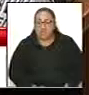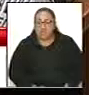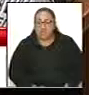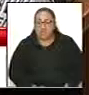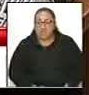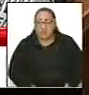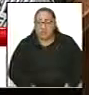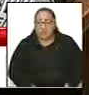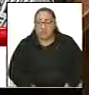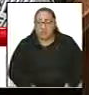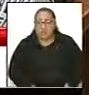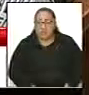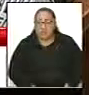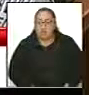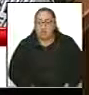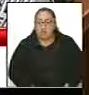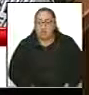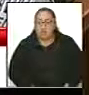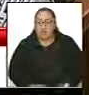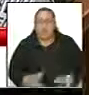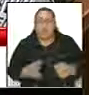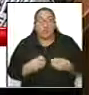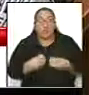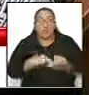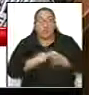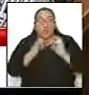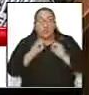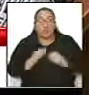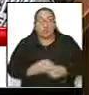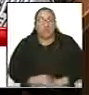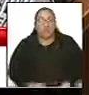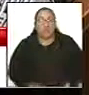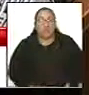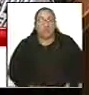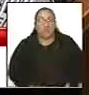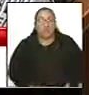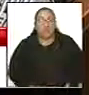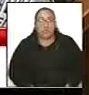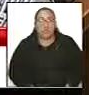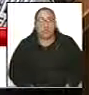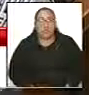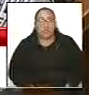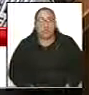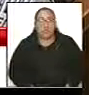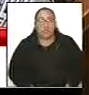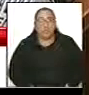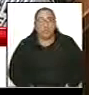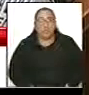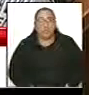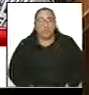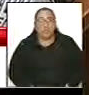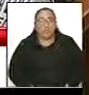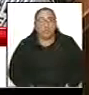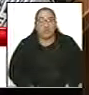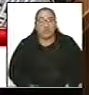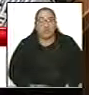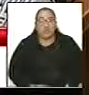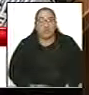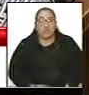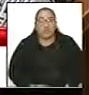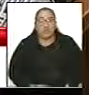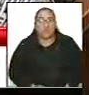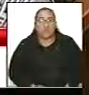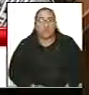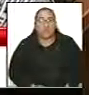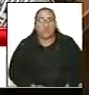línea tecnológica, se optó justamente por porque no todo puede ser fibra óptica, básicamente por la